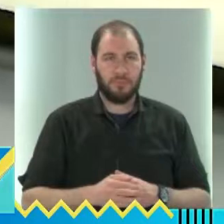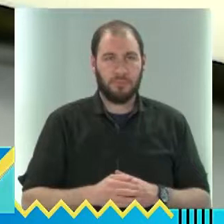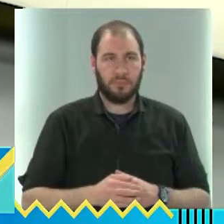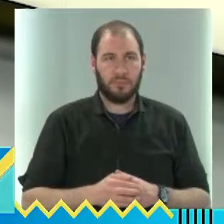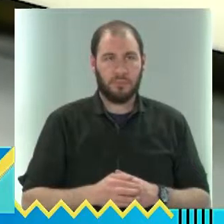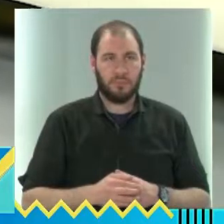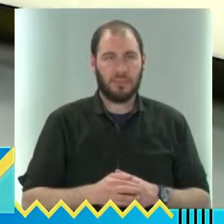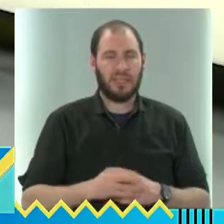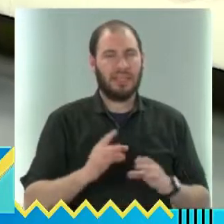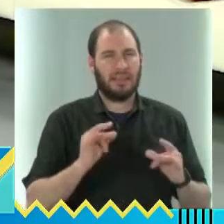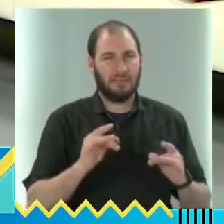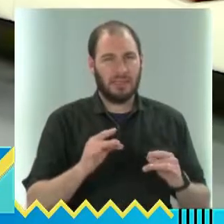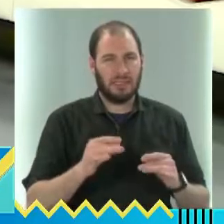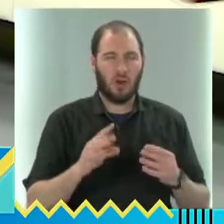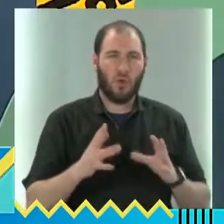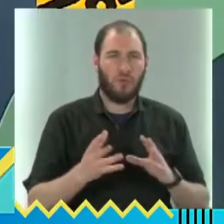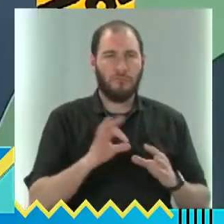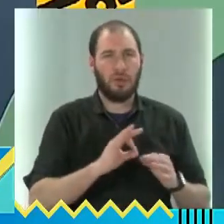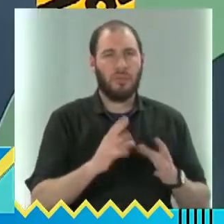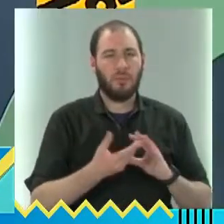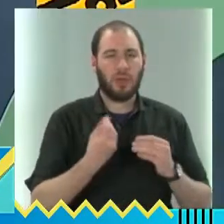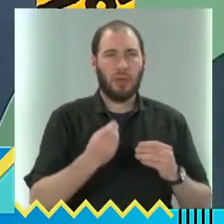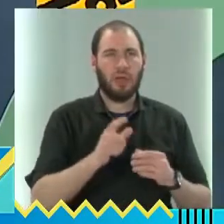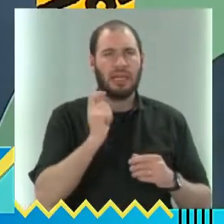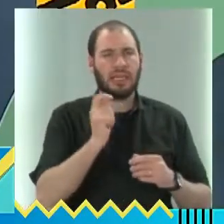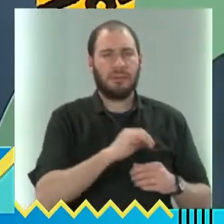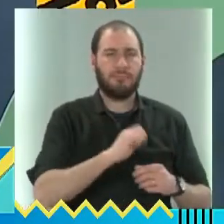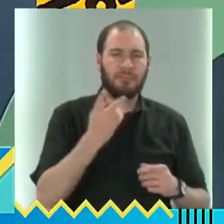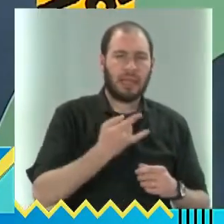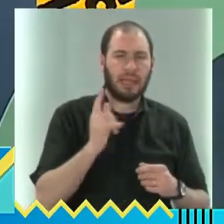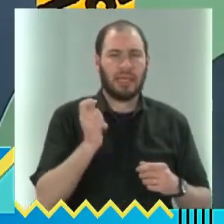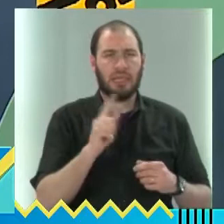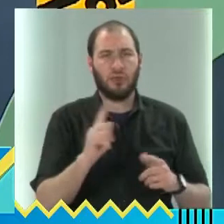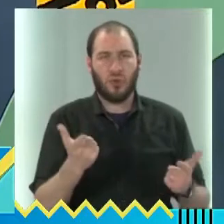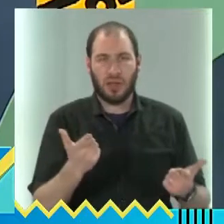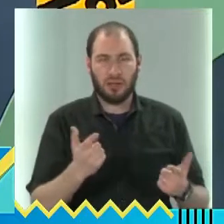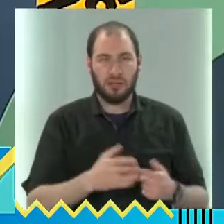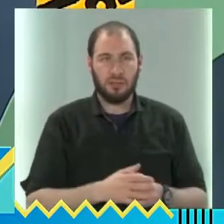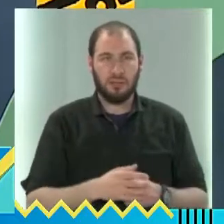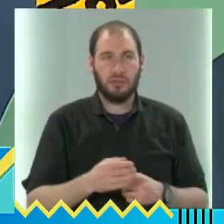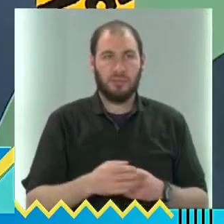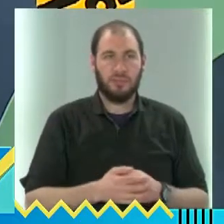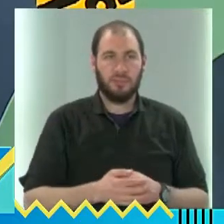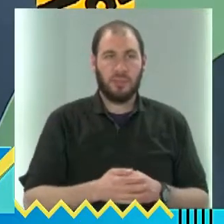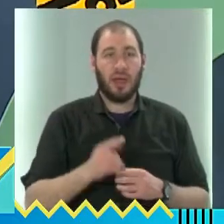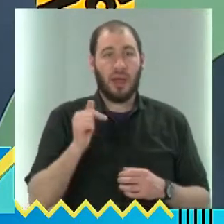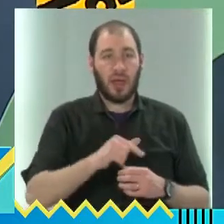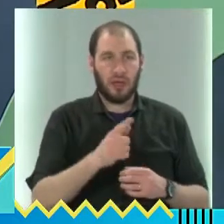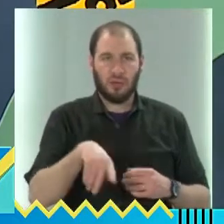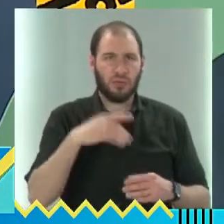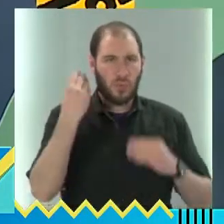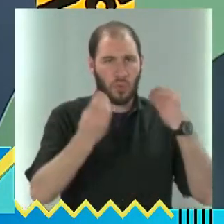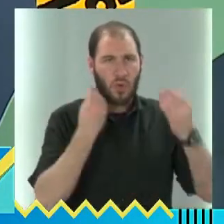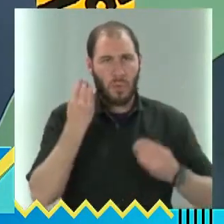muy difícil o cómo podemos determinar quién está engañando y quién no en este tipo de situaciones. Y es ahí donde nos